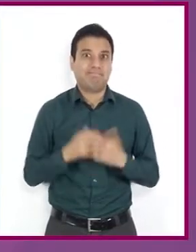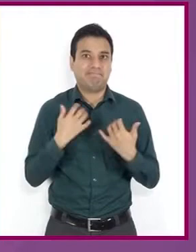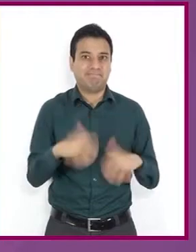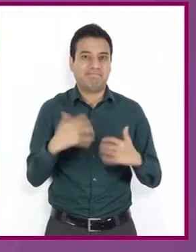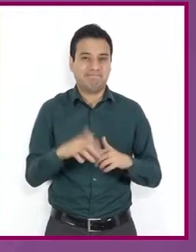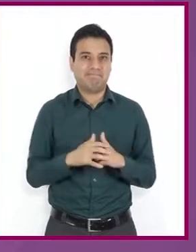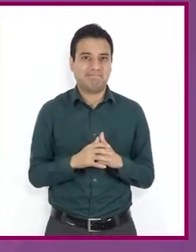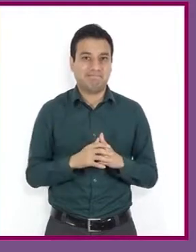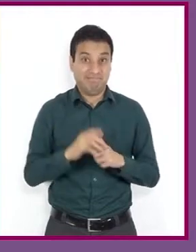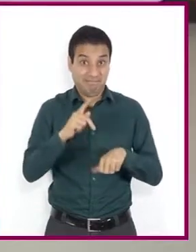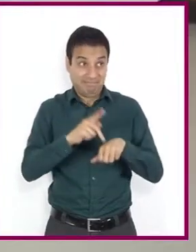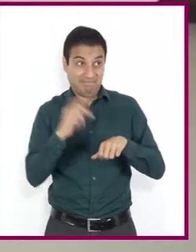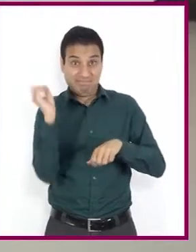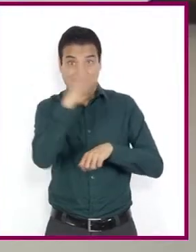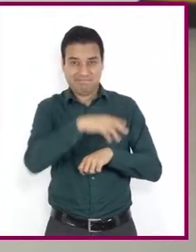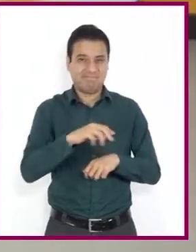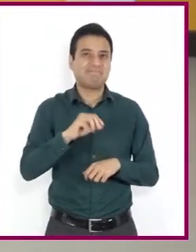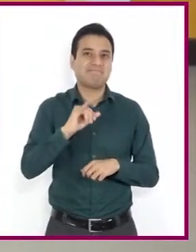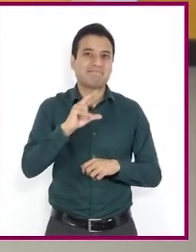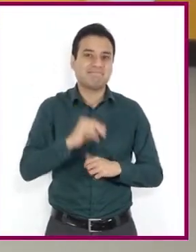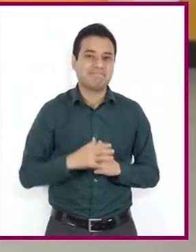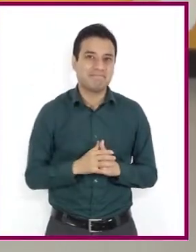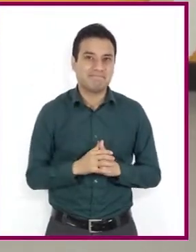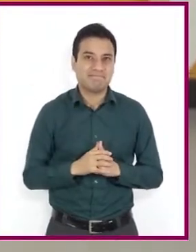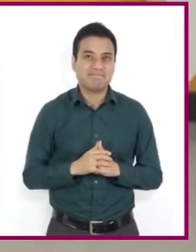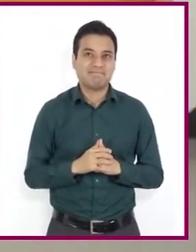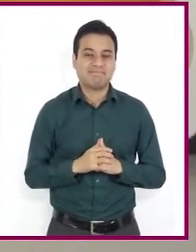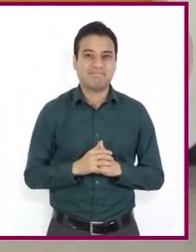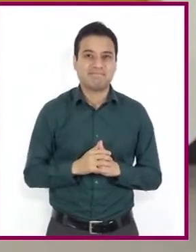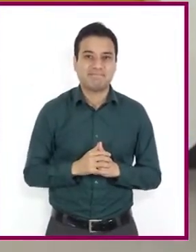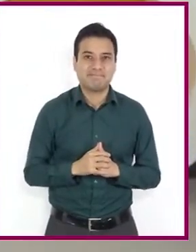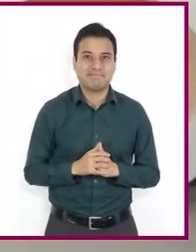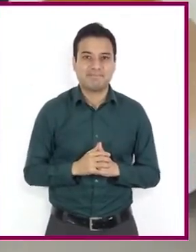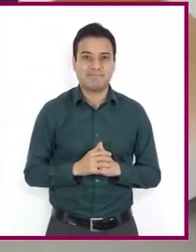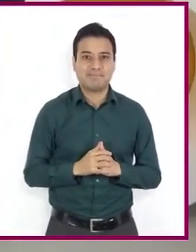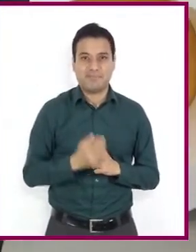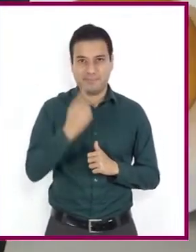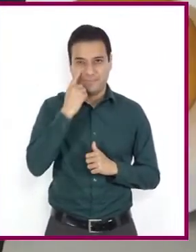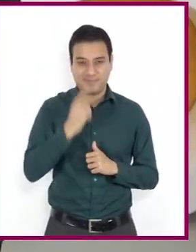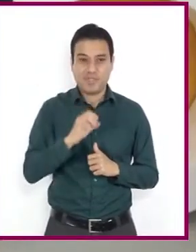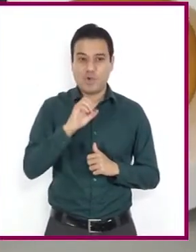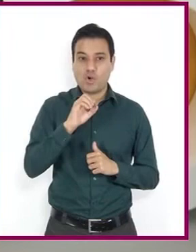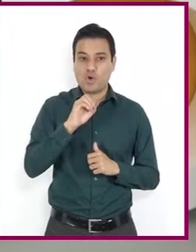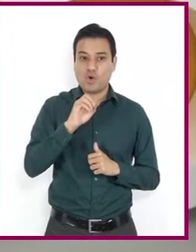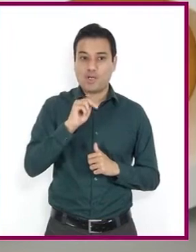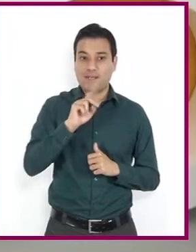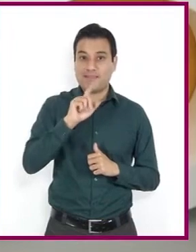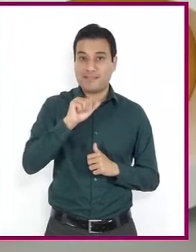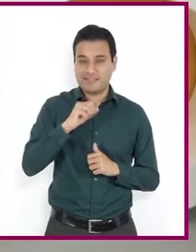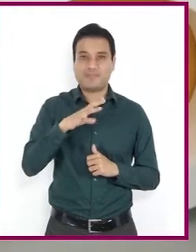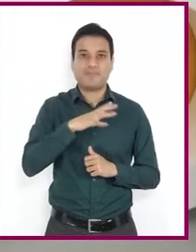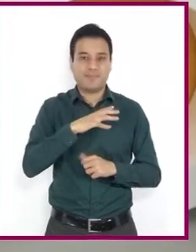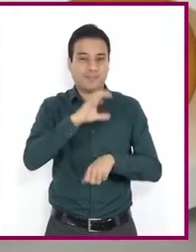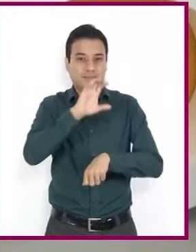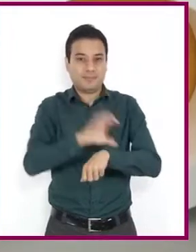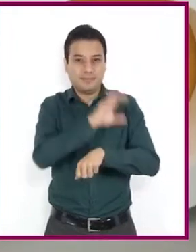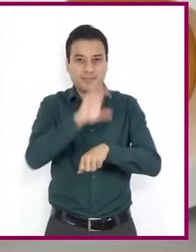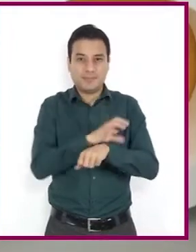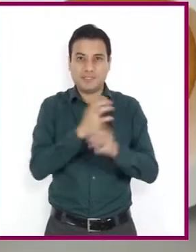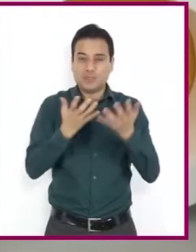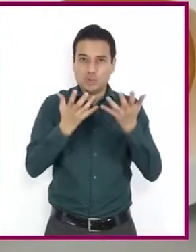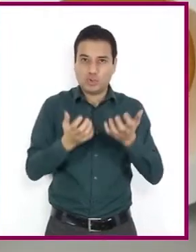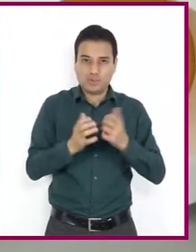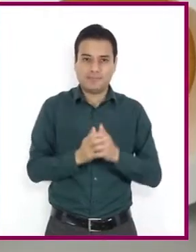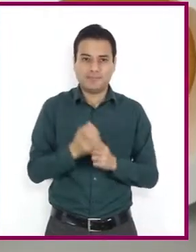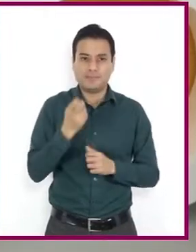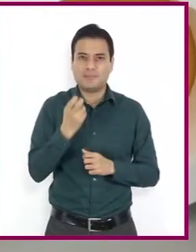¿Lanzamos un par de piedras al lago? Un caso particular de ondas transversales son las ondas electromagnéticas. Una parte de